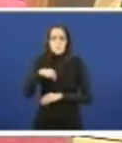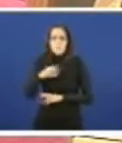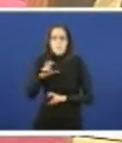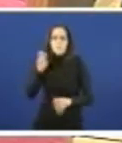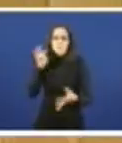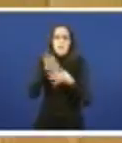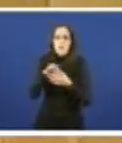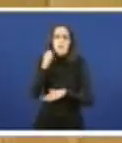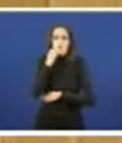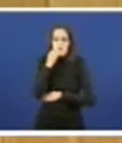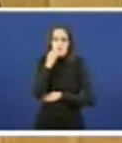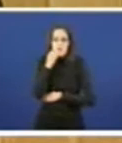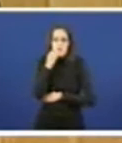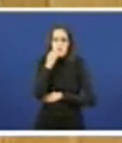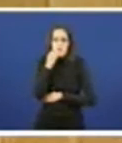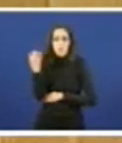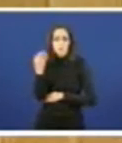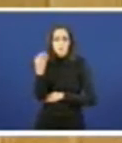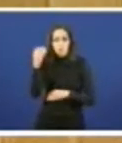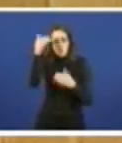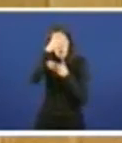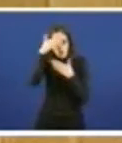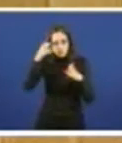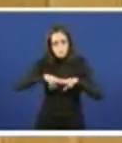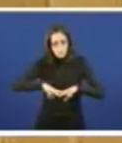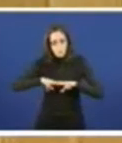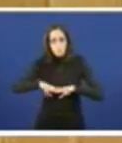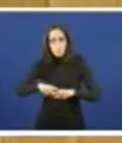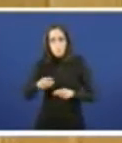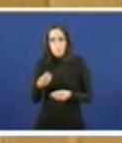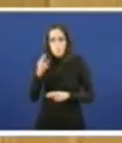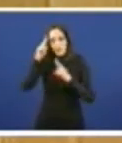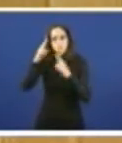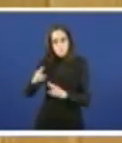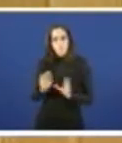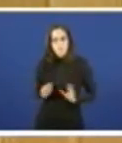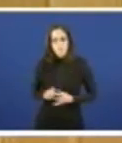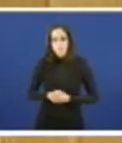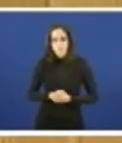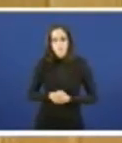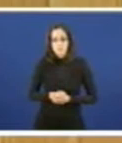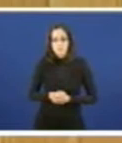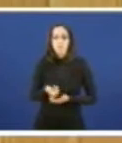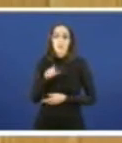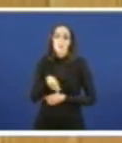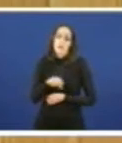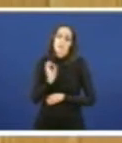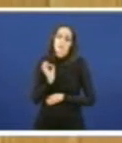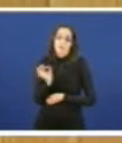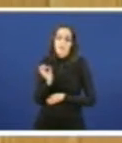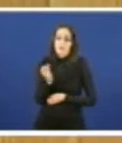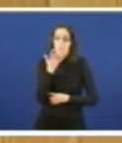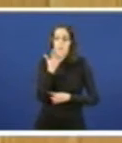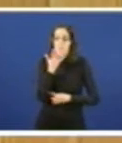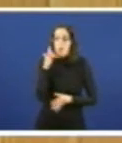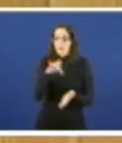Rosalía debe de ser atendida con profundo respeto. É certo que o